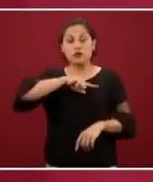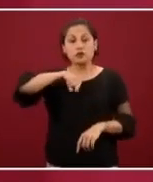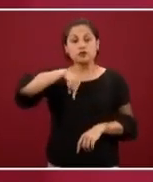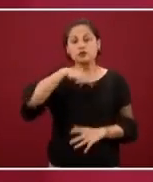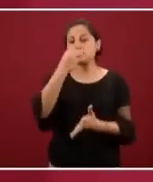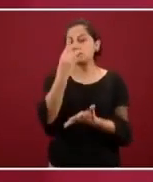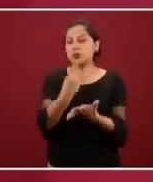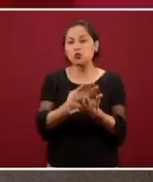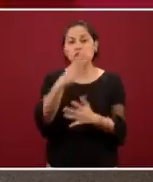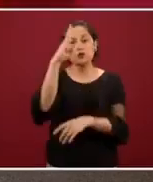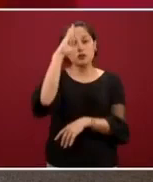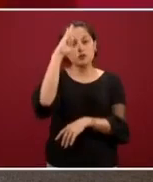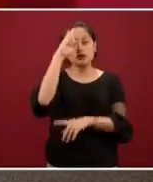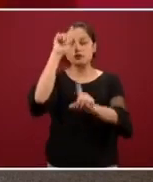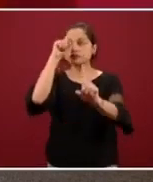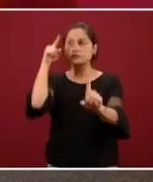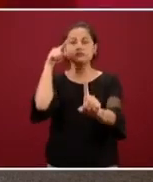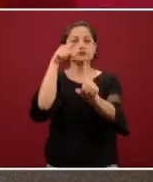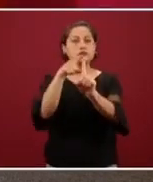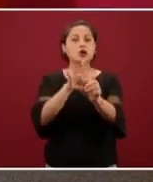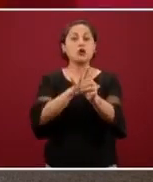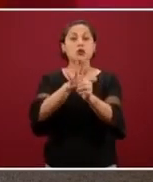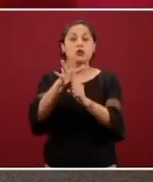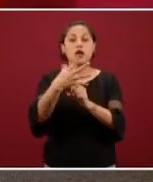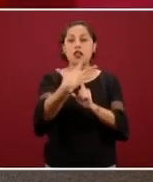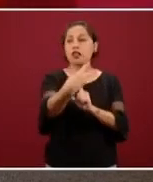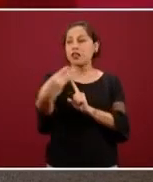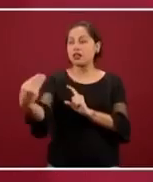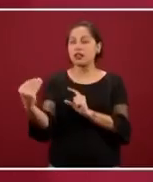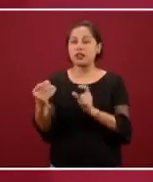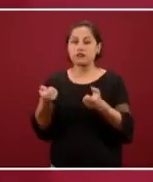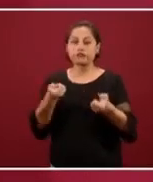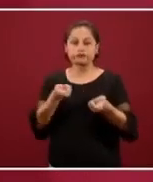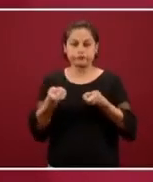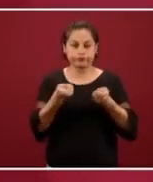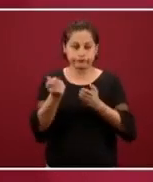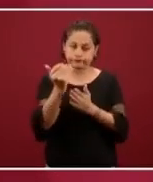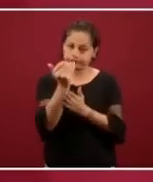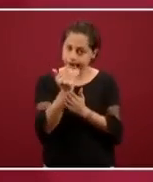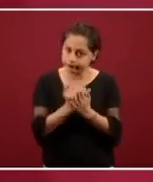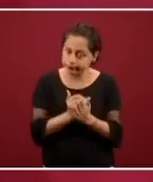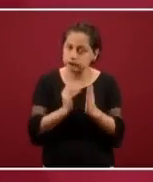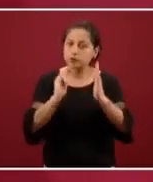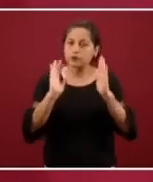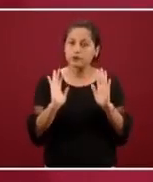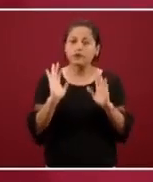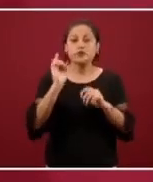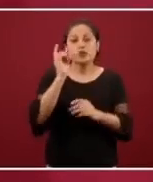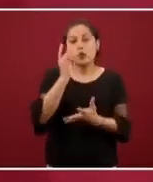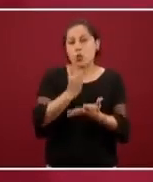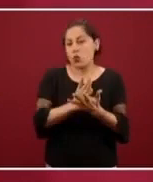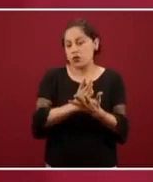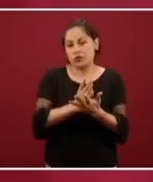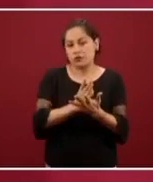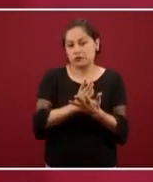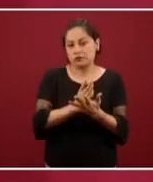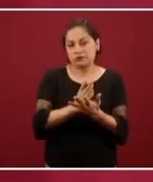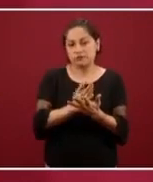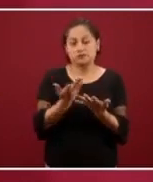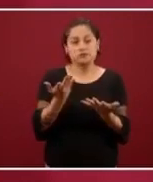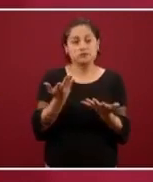epidemia con todo el respeto a los derechos humanos de las personas, como todo lo hemos manejado en esta